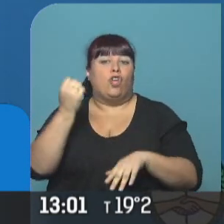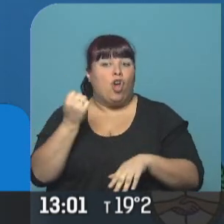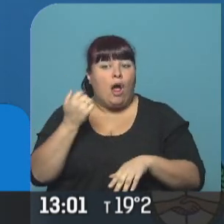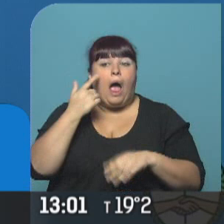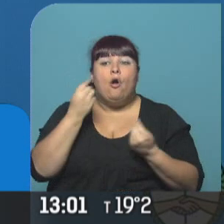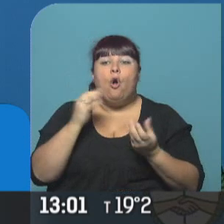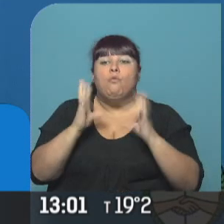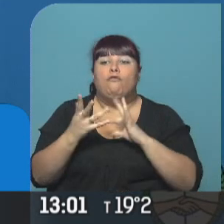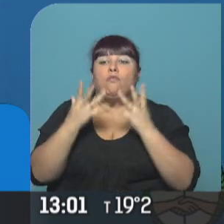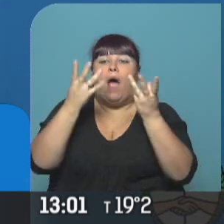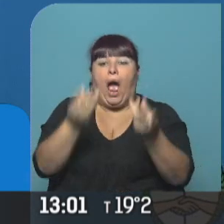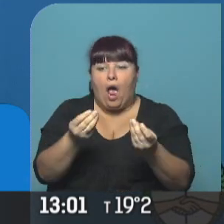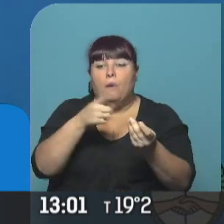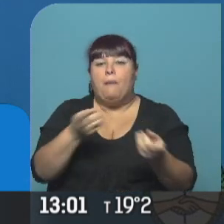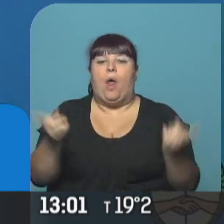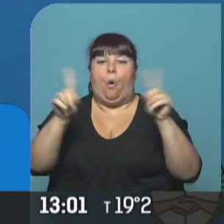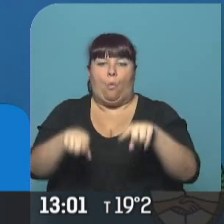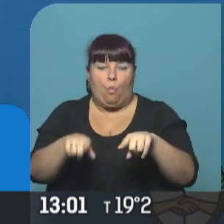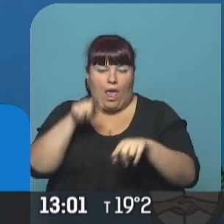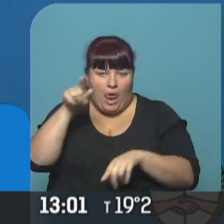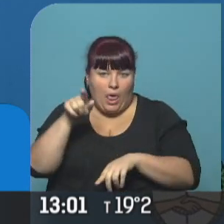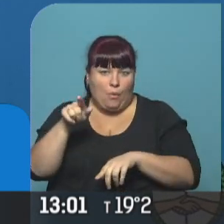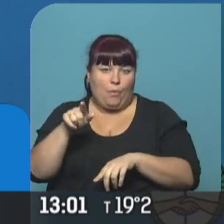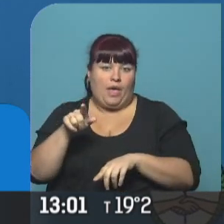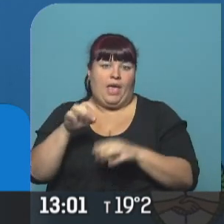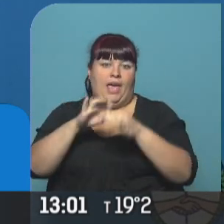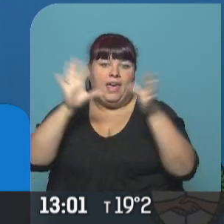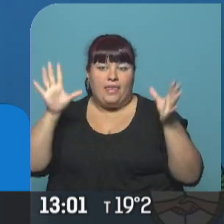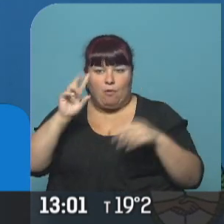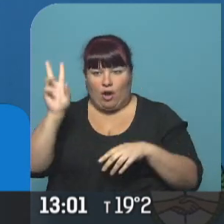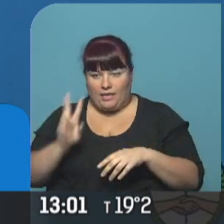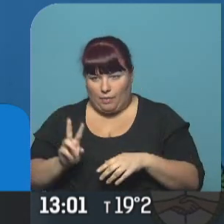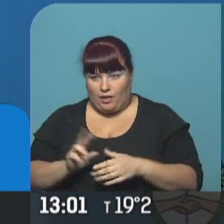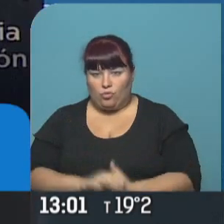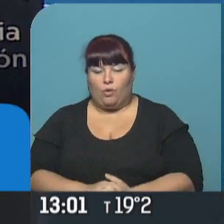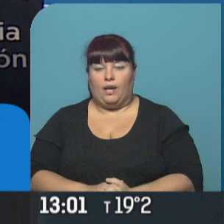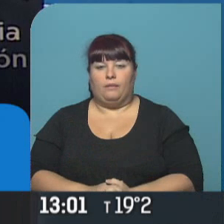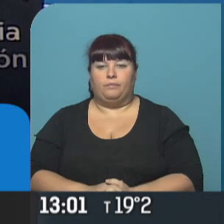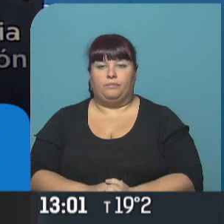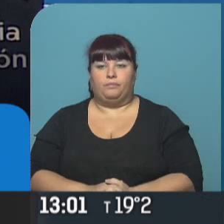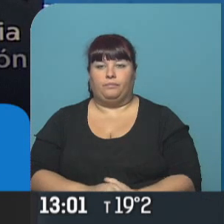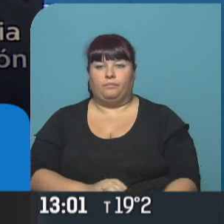ver de qué manera ayudamos a que se restablezca la democracia en Venezuela.